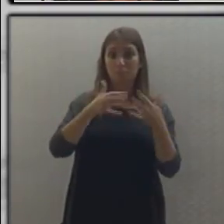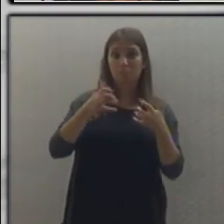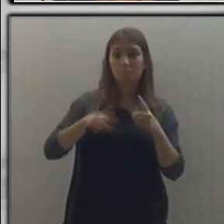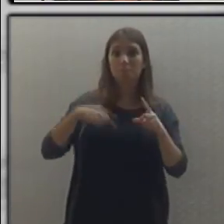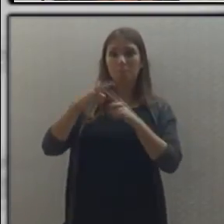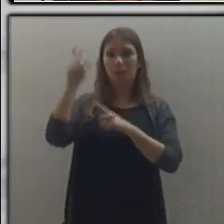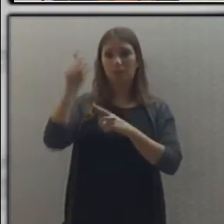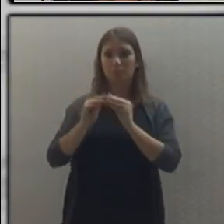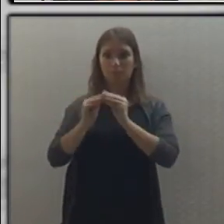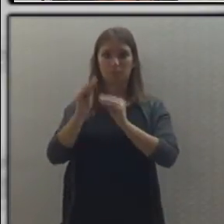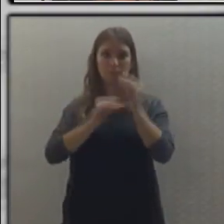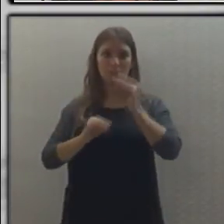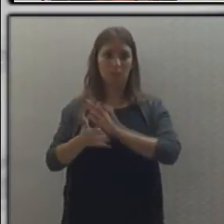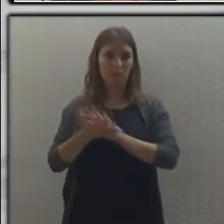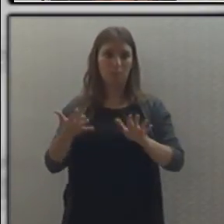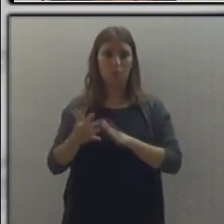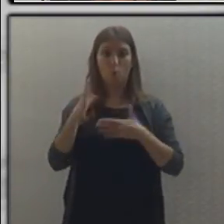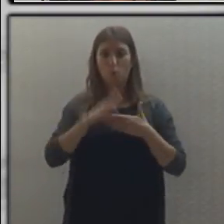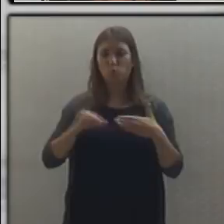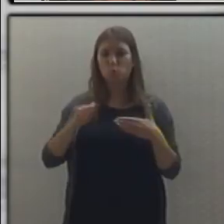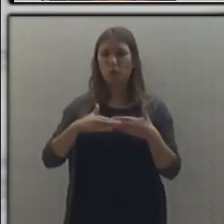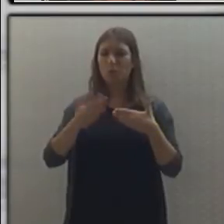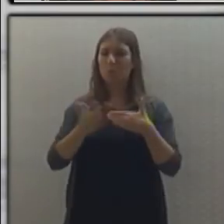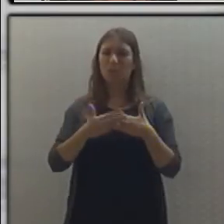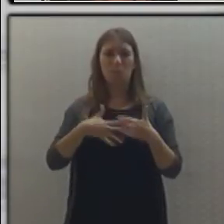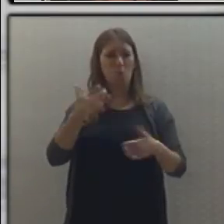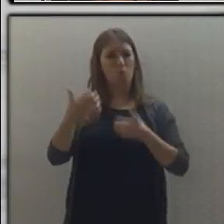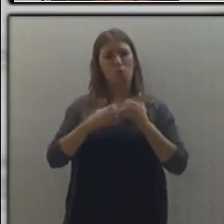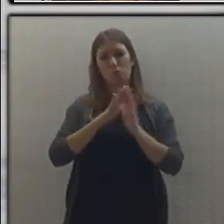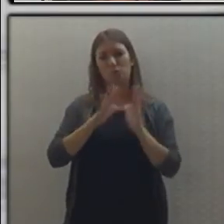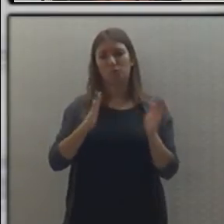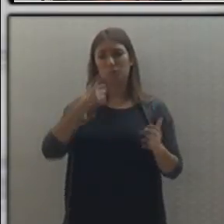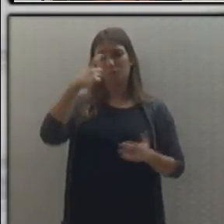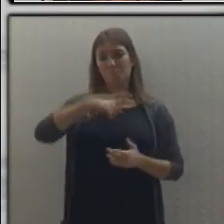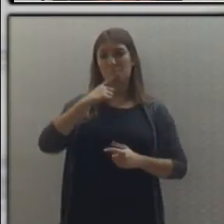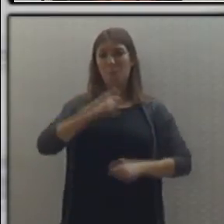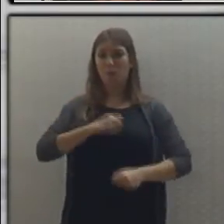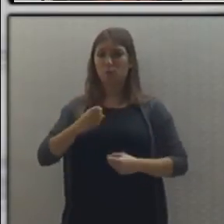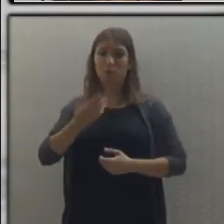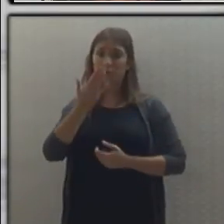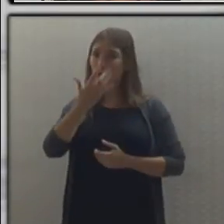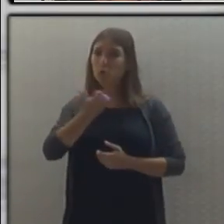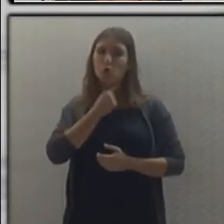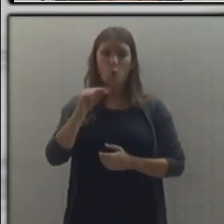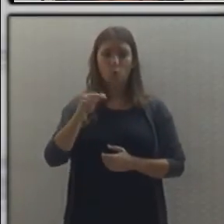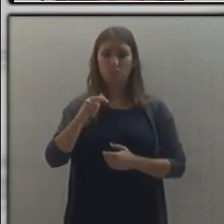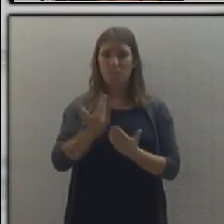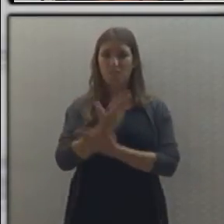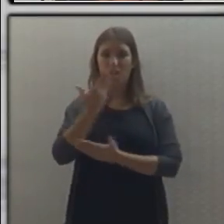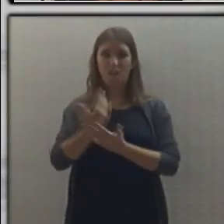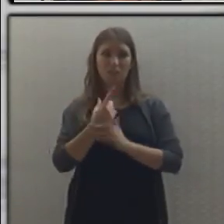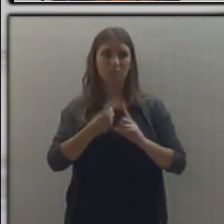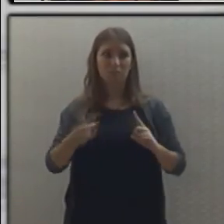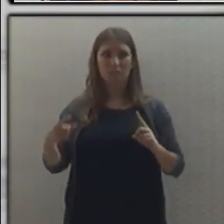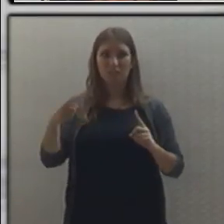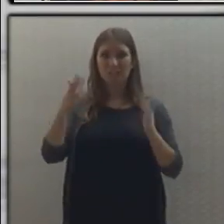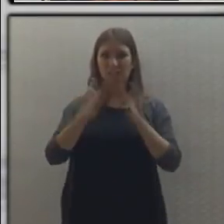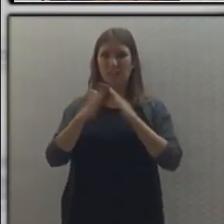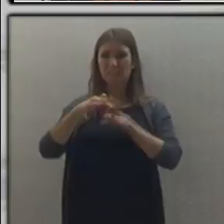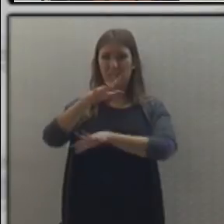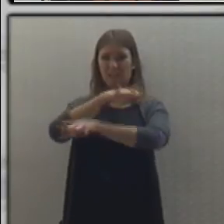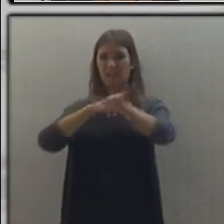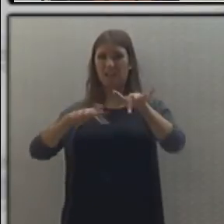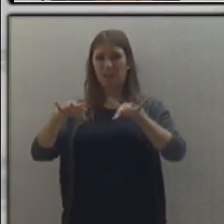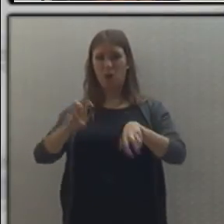del constructor. Del usuario para crear las mínimas molestias, porque a las personas mayores no les gusta tener muchos días la casa llena de